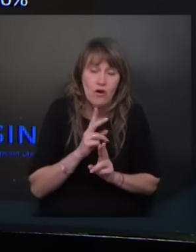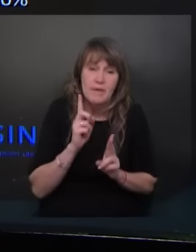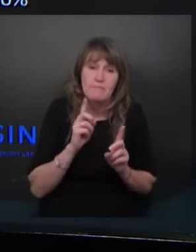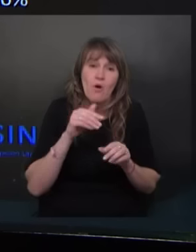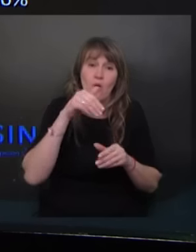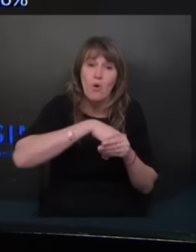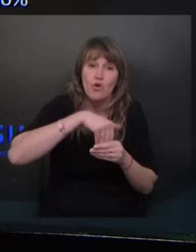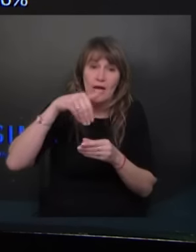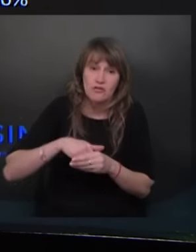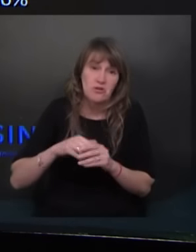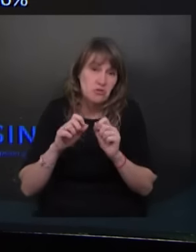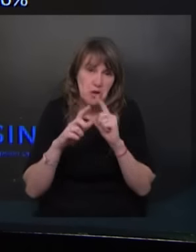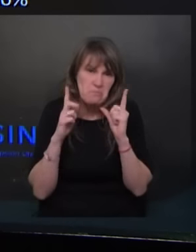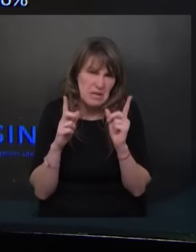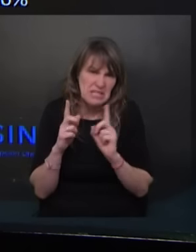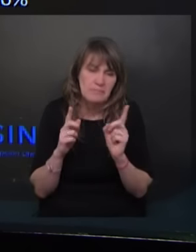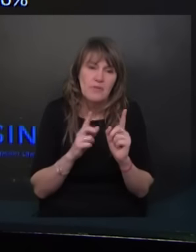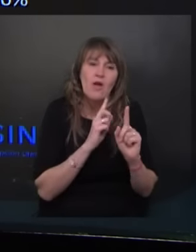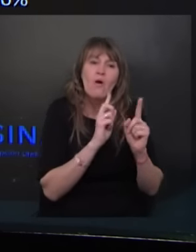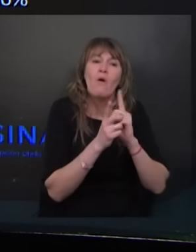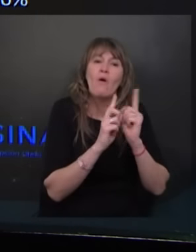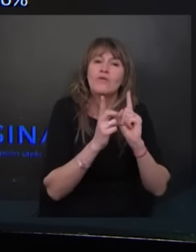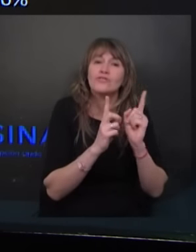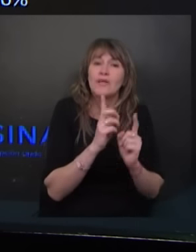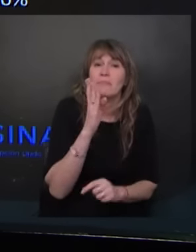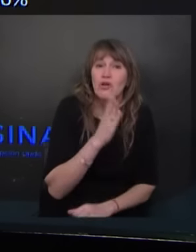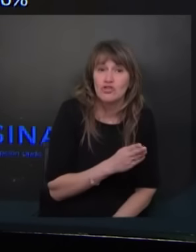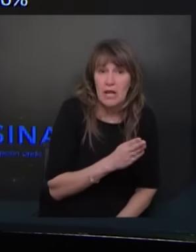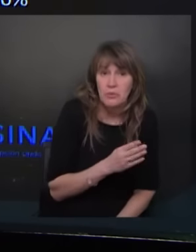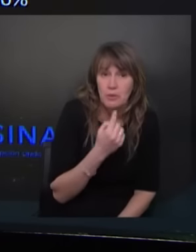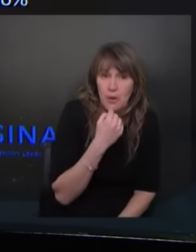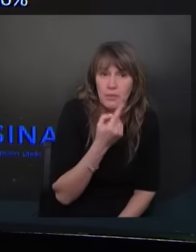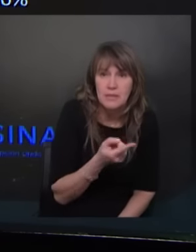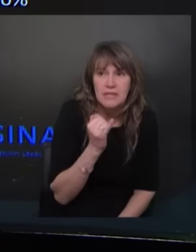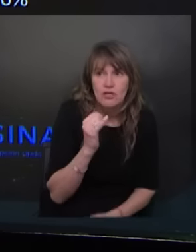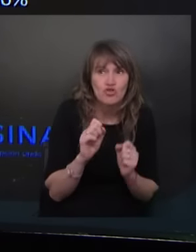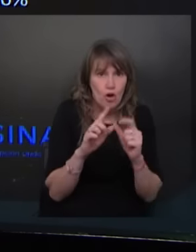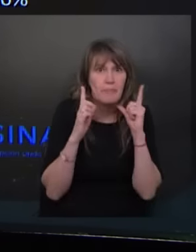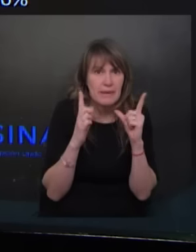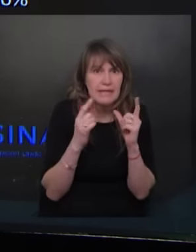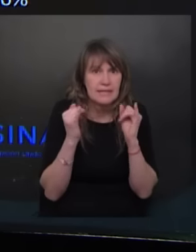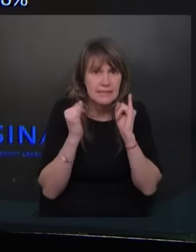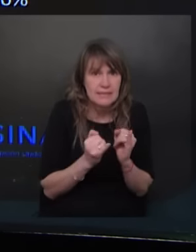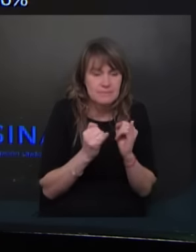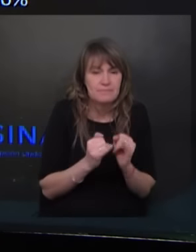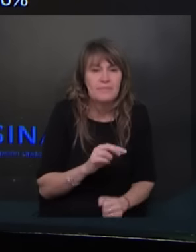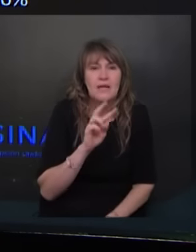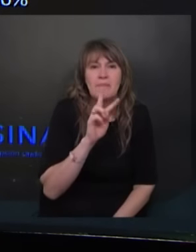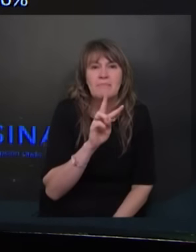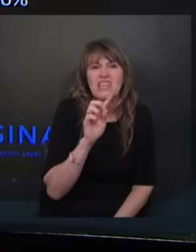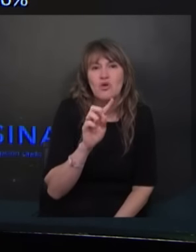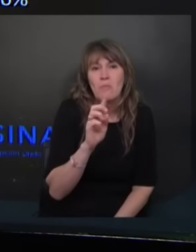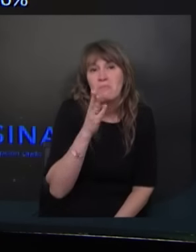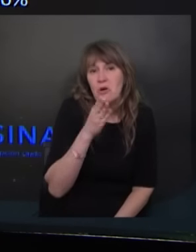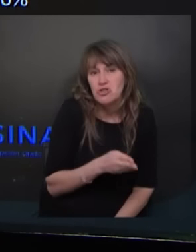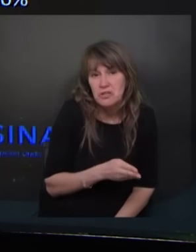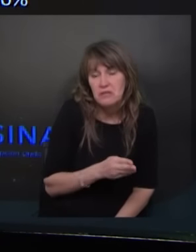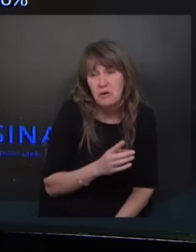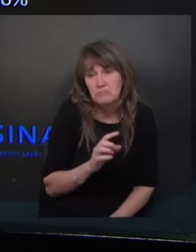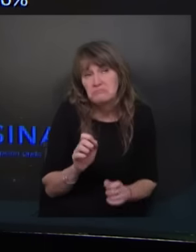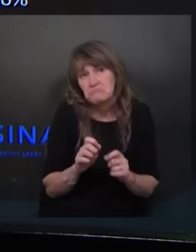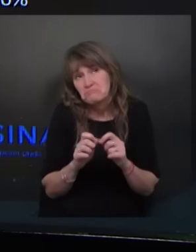votación vemos que solo hay un 11 por que expresa que sorprendió mucho y hay un 21 que dice que le sorprendió